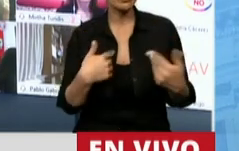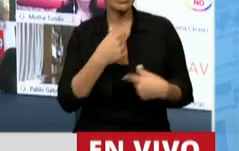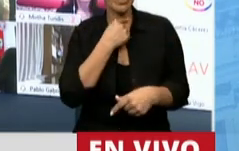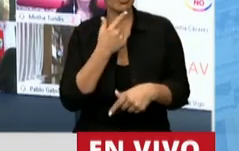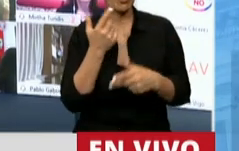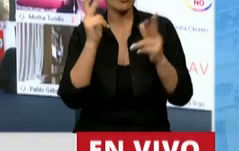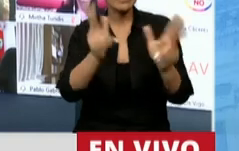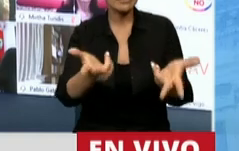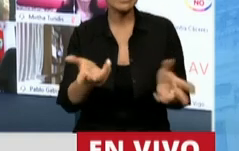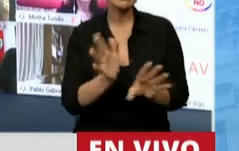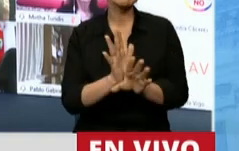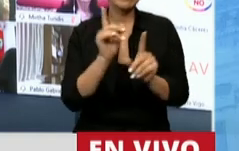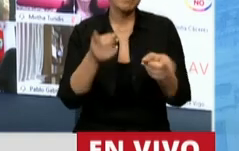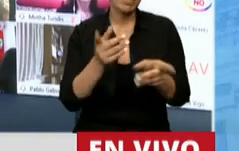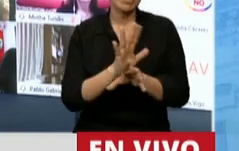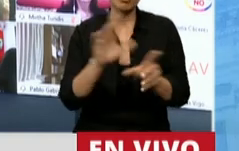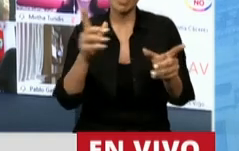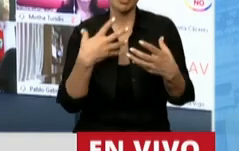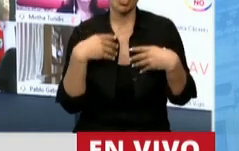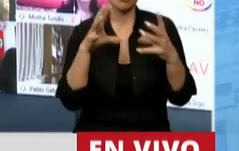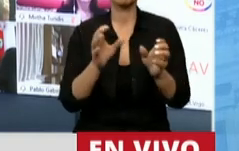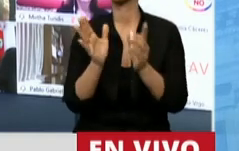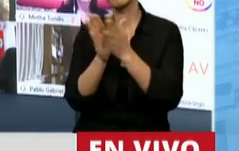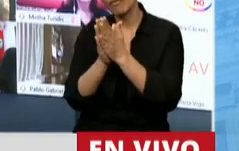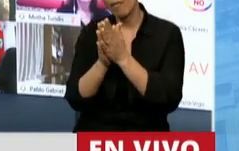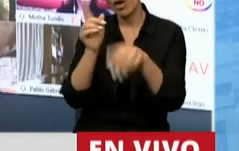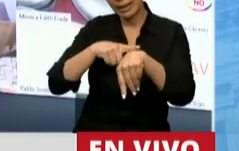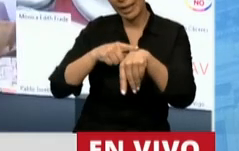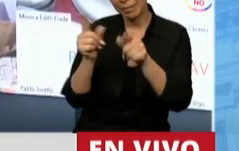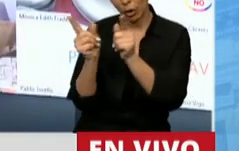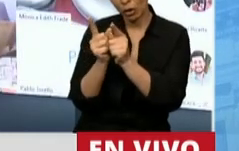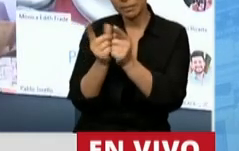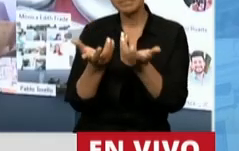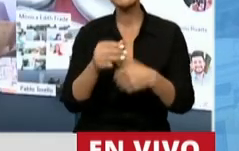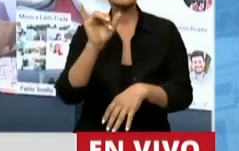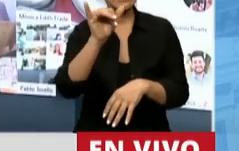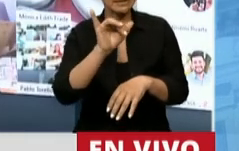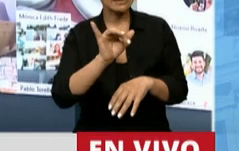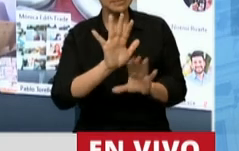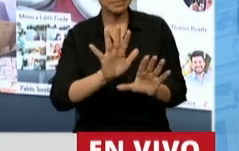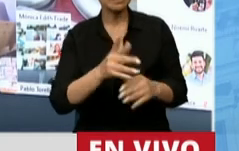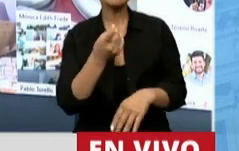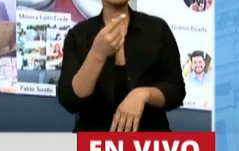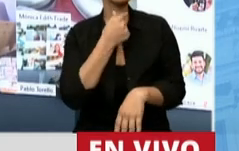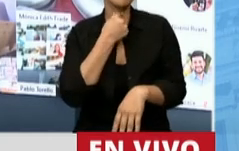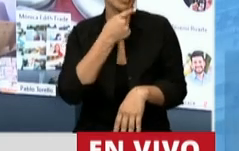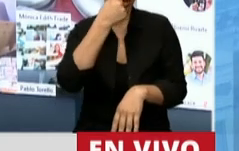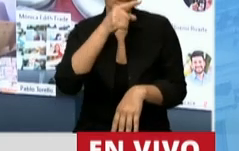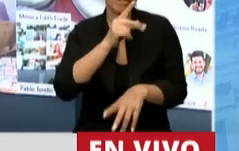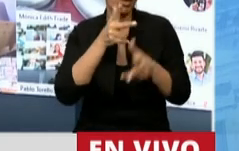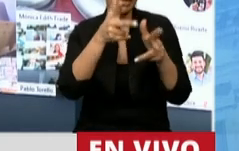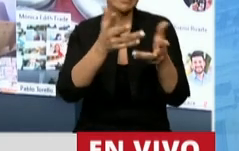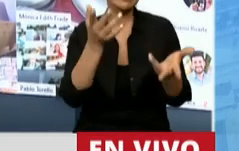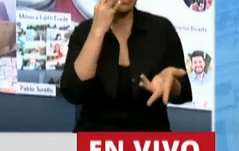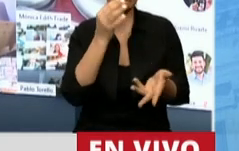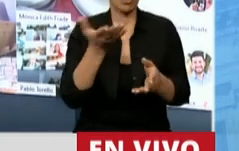sentido, descartar que haya un resentimiento. Diputada, si puede ir redondeando. Sí, sí. Quiero destacar